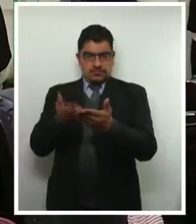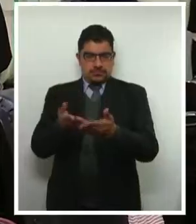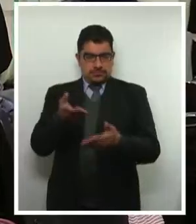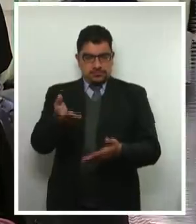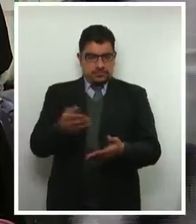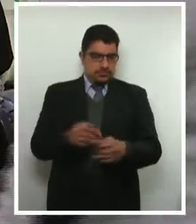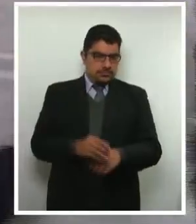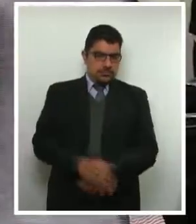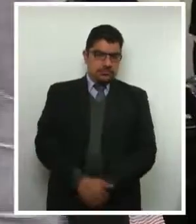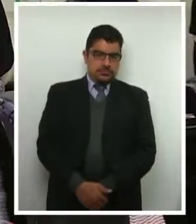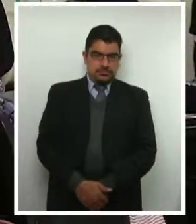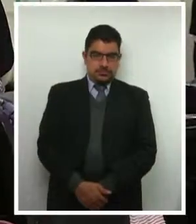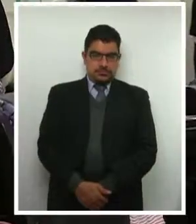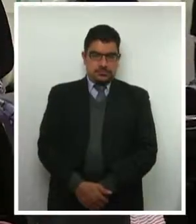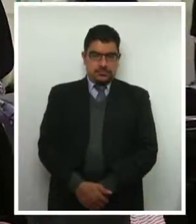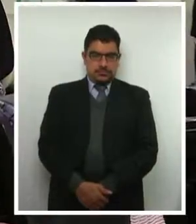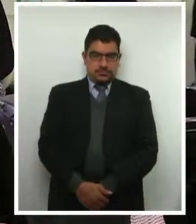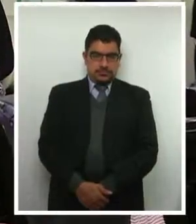certeza.